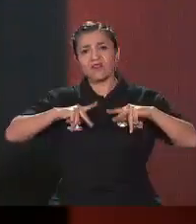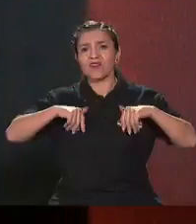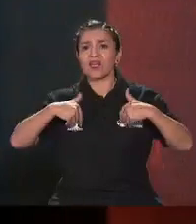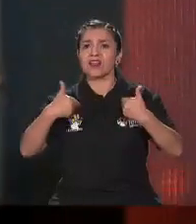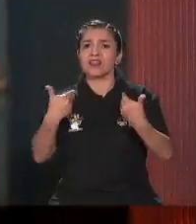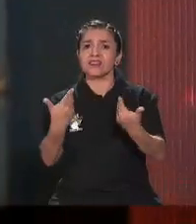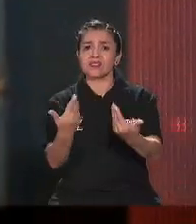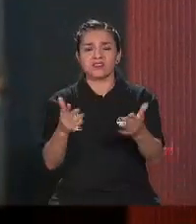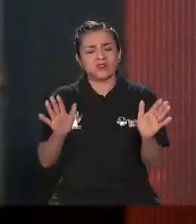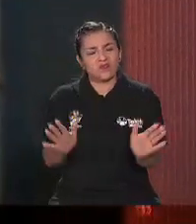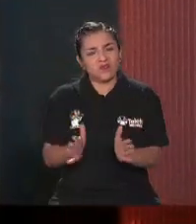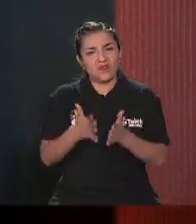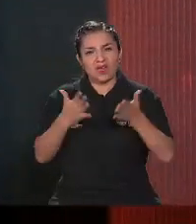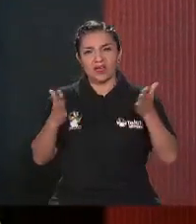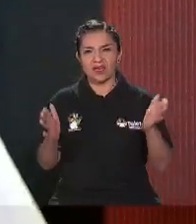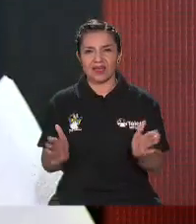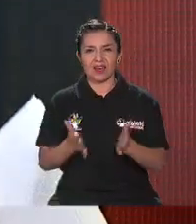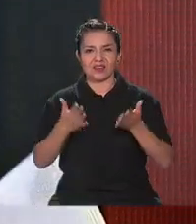esfuerzo,